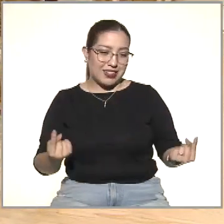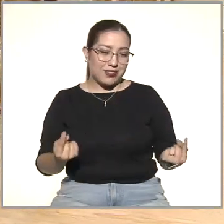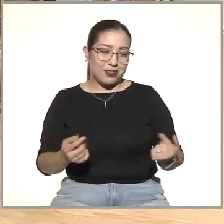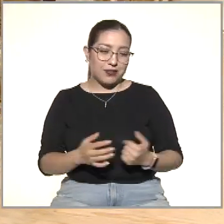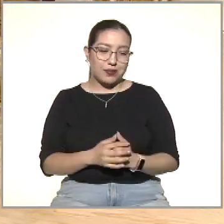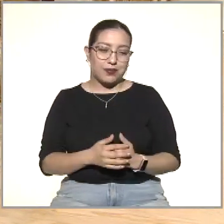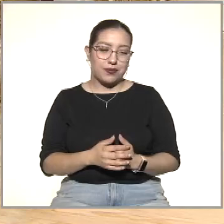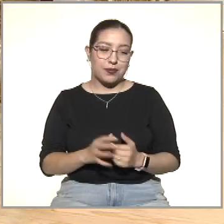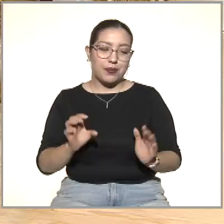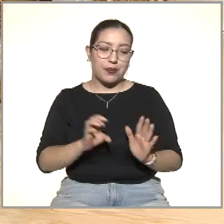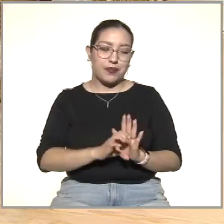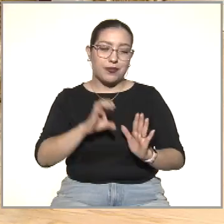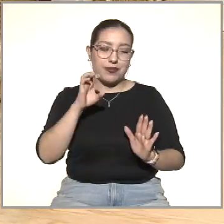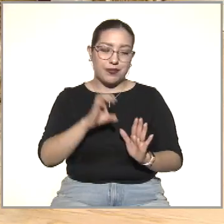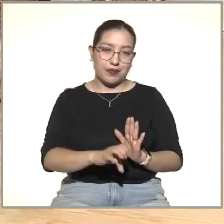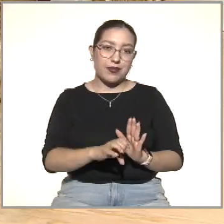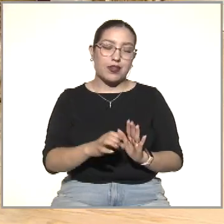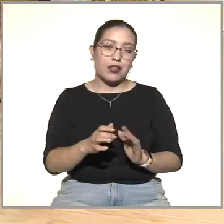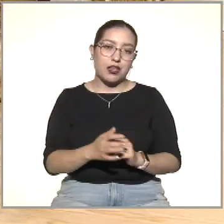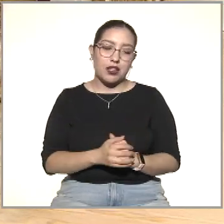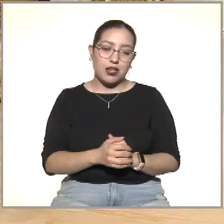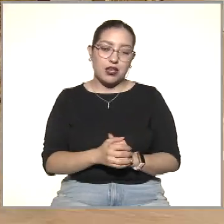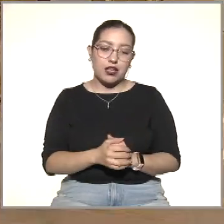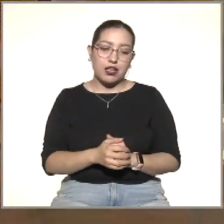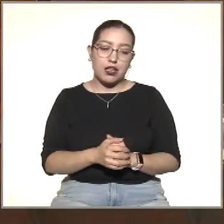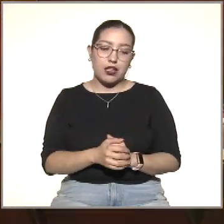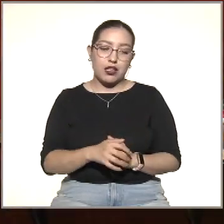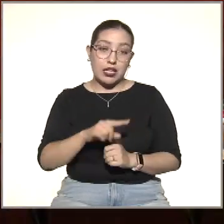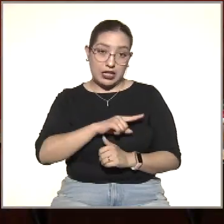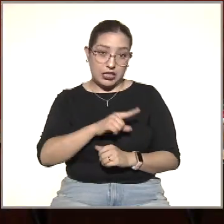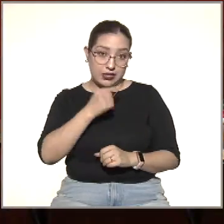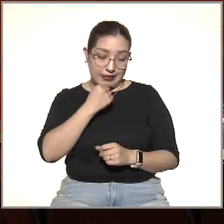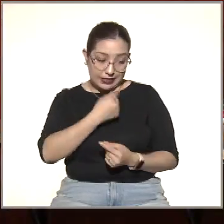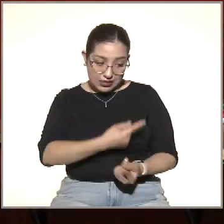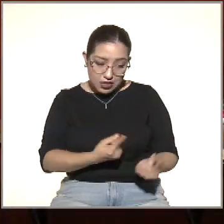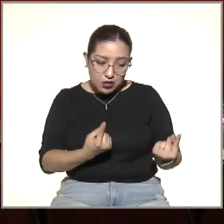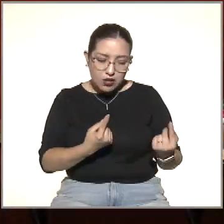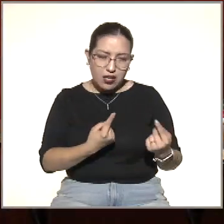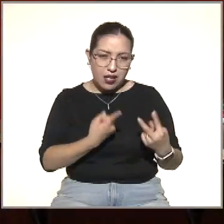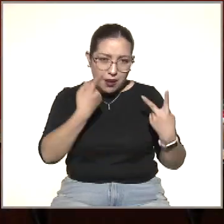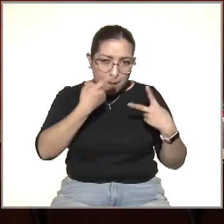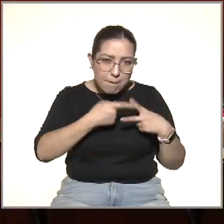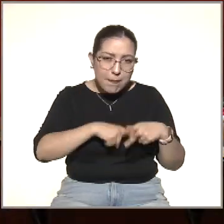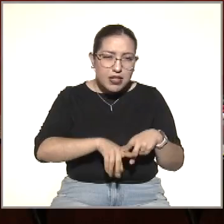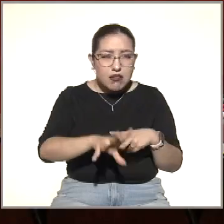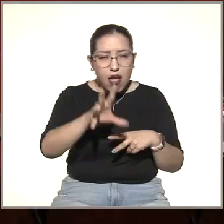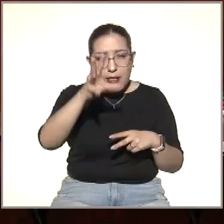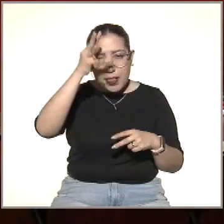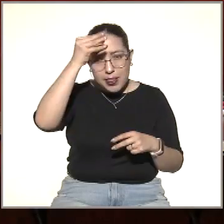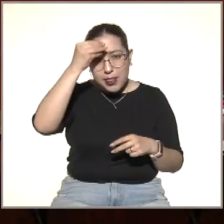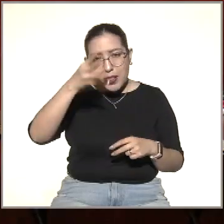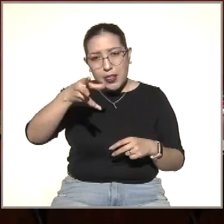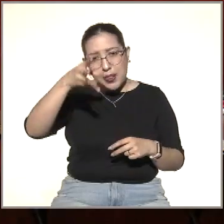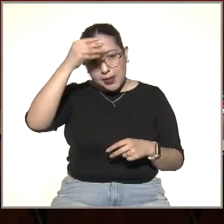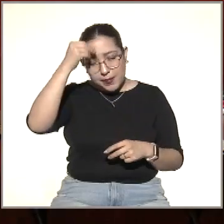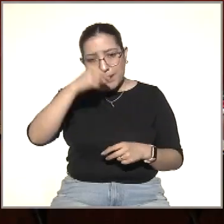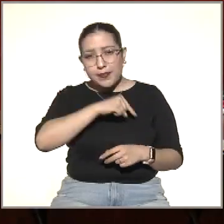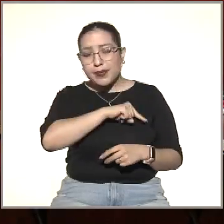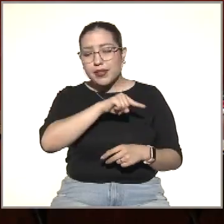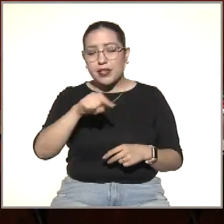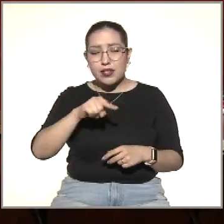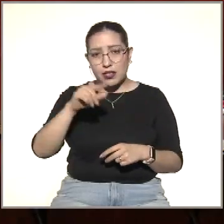la época en que se está formando su inteligencia, siempre los niños consideran que las palabras